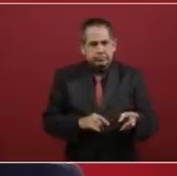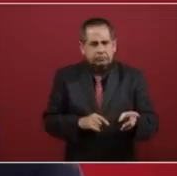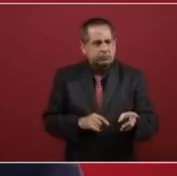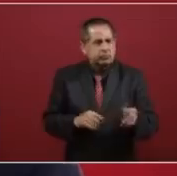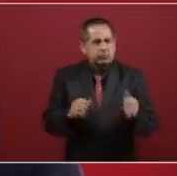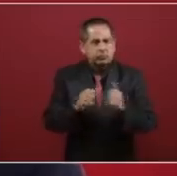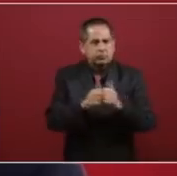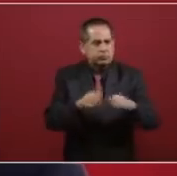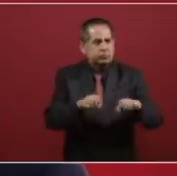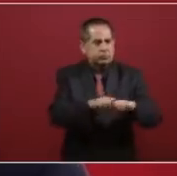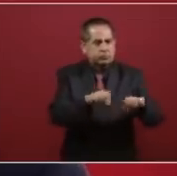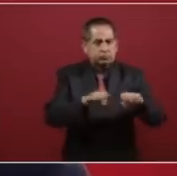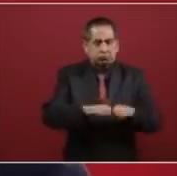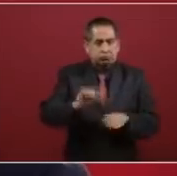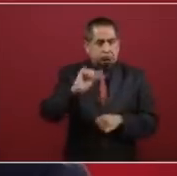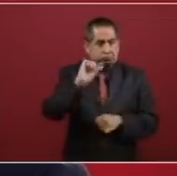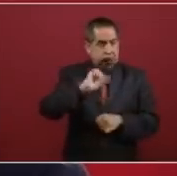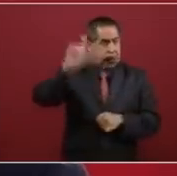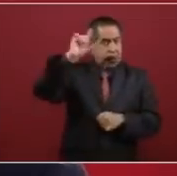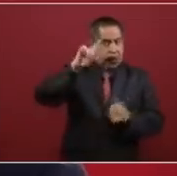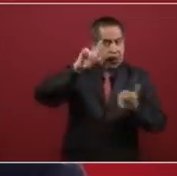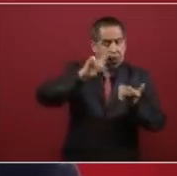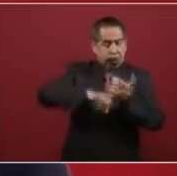con un equipo de Grandes Ligas.